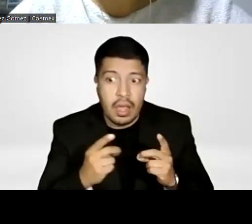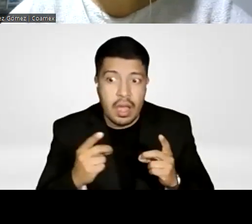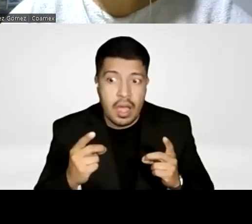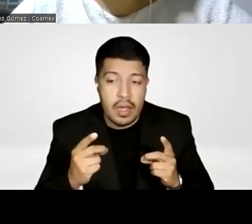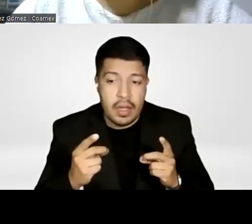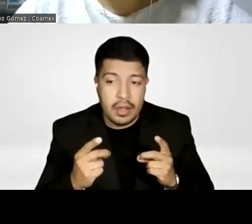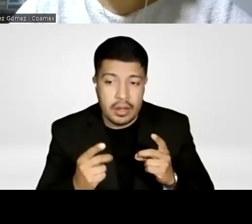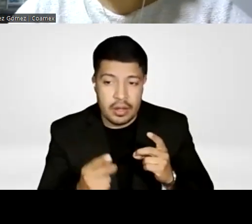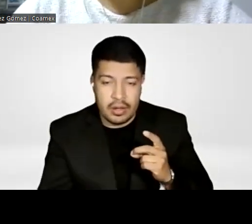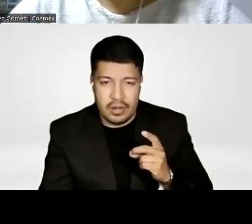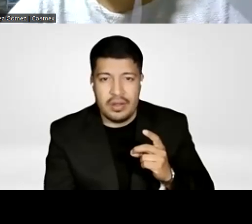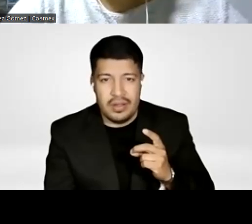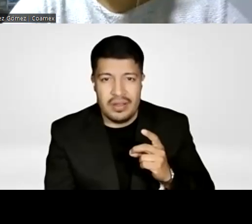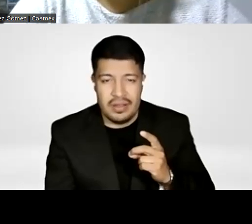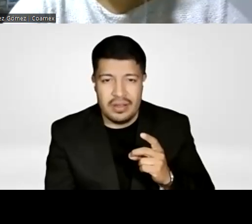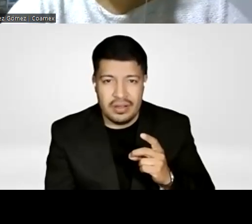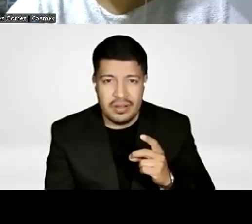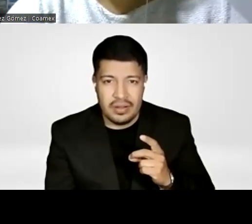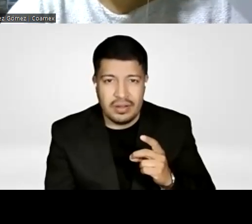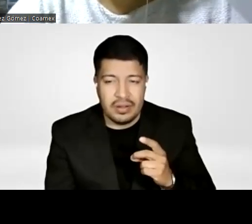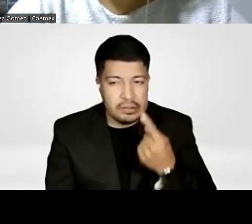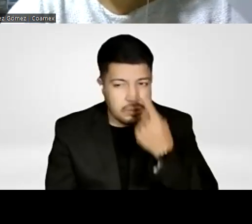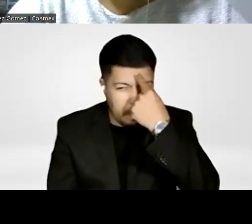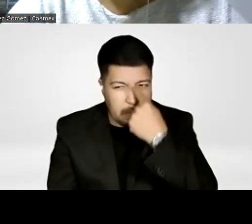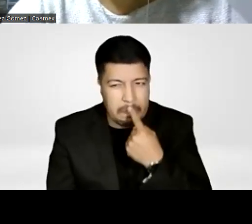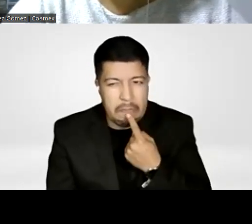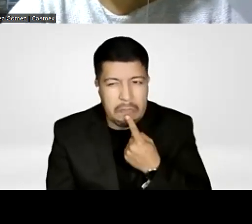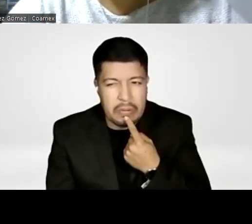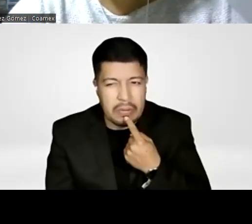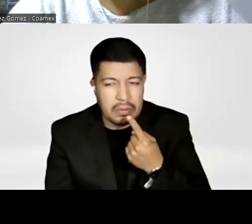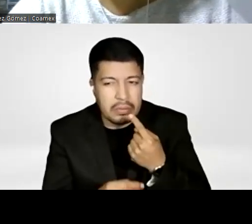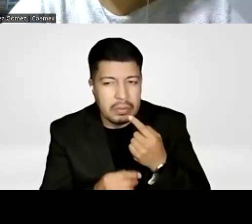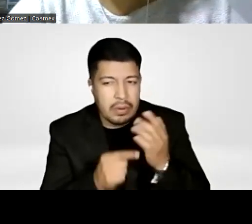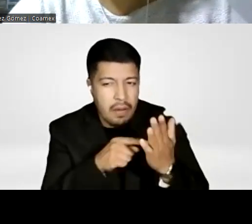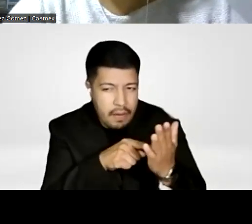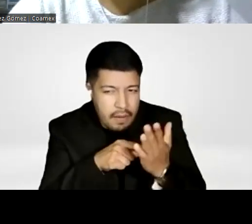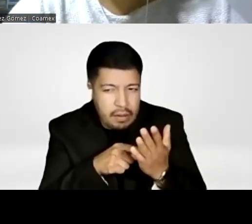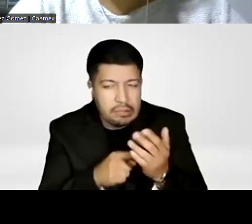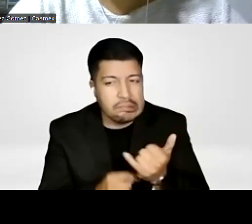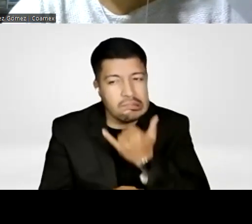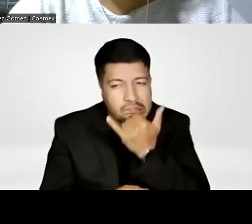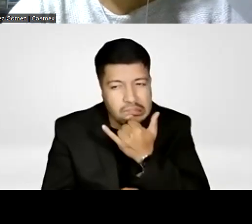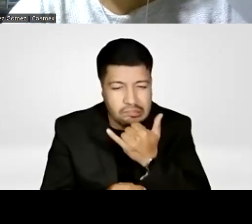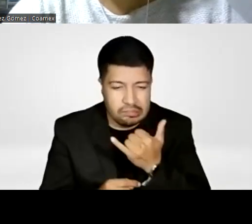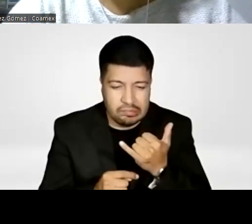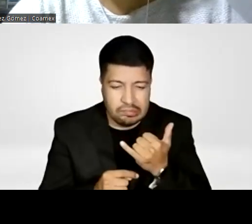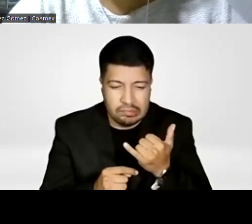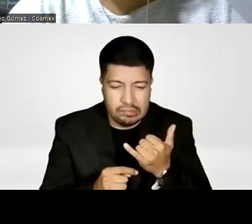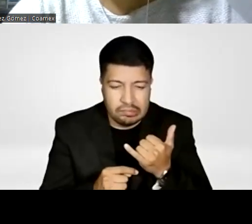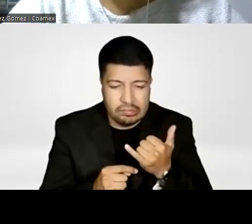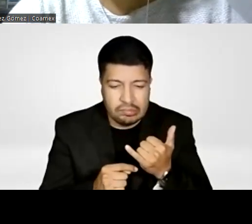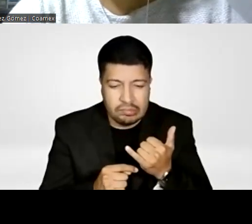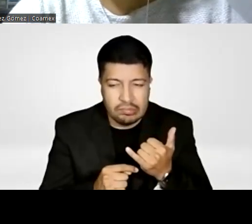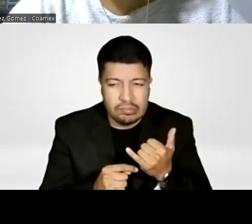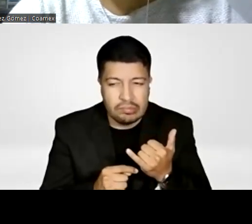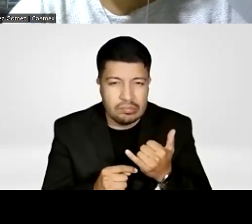desarrollo en los que nos indican ciertos perfiles en los resultados, sospechas de algún trastorno, ¿no? Esto le llamaba en el proceso